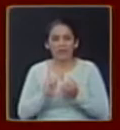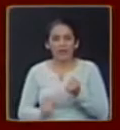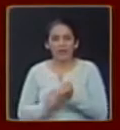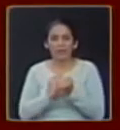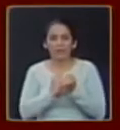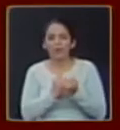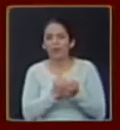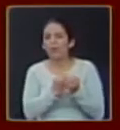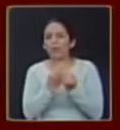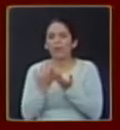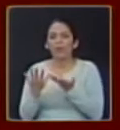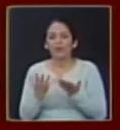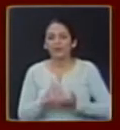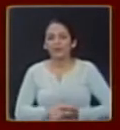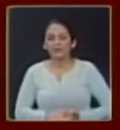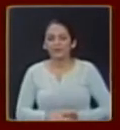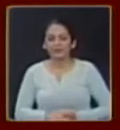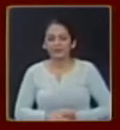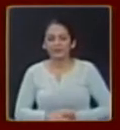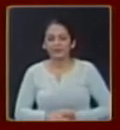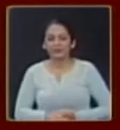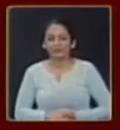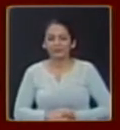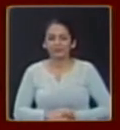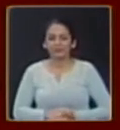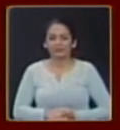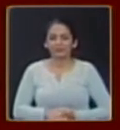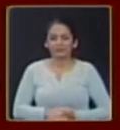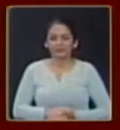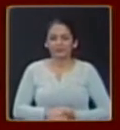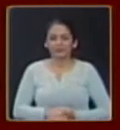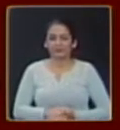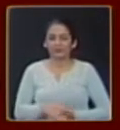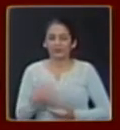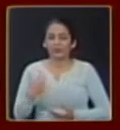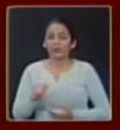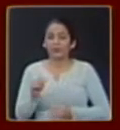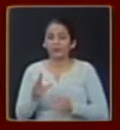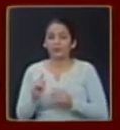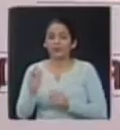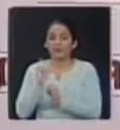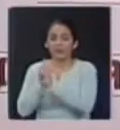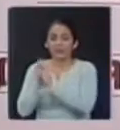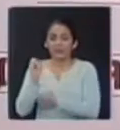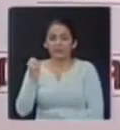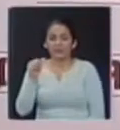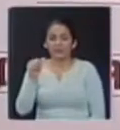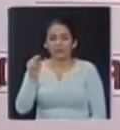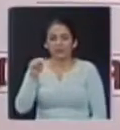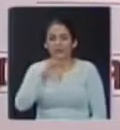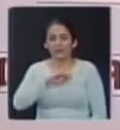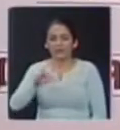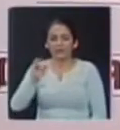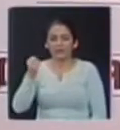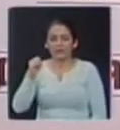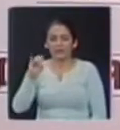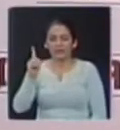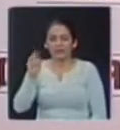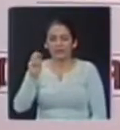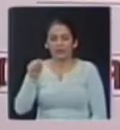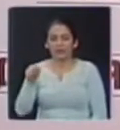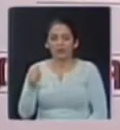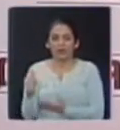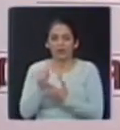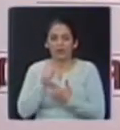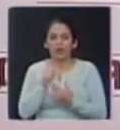poder realizar este motepillo? Sí, sí, sí, realmente San Isidro ahí está bastante involucrado. Tenemos voluntarios que van a ir rotando en ciertos